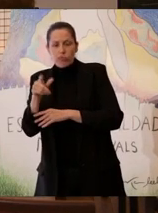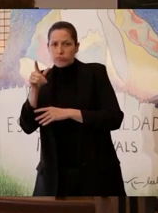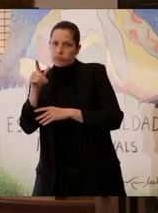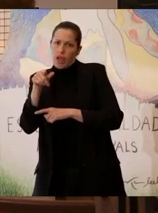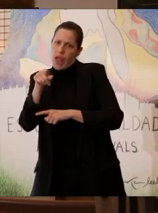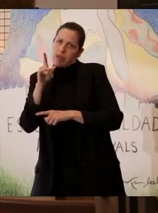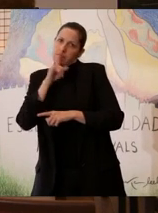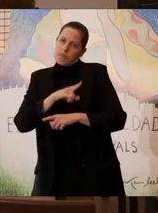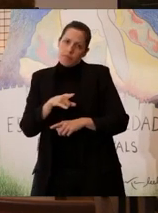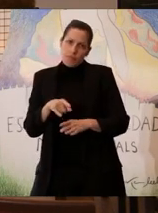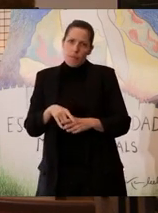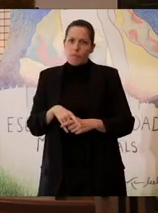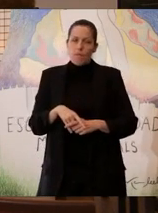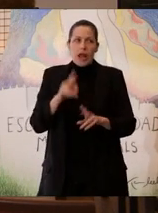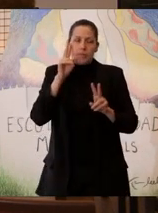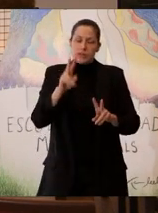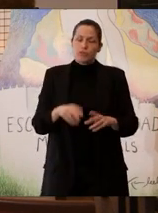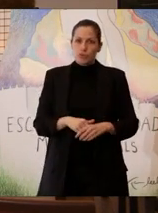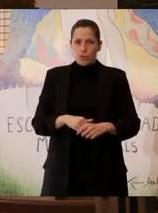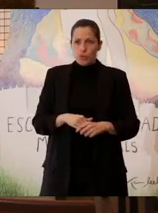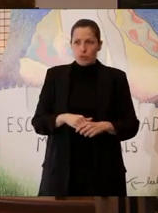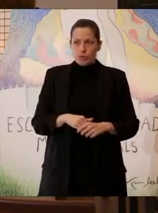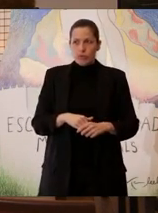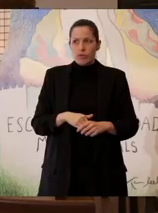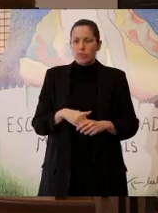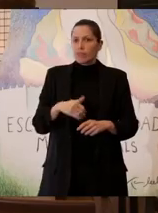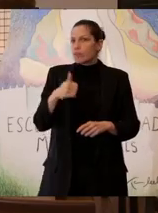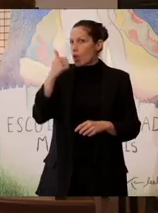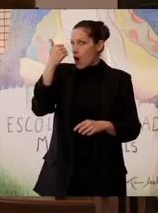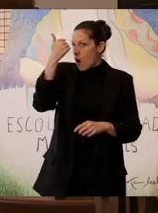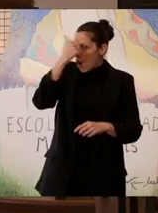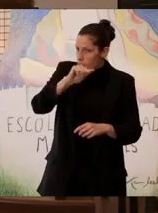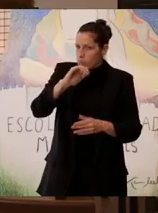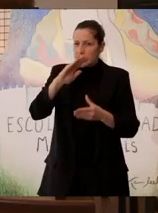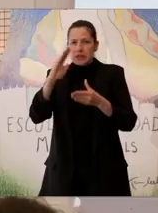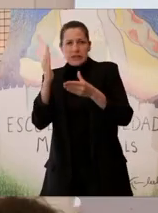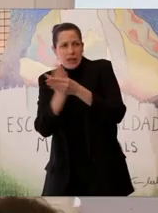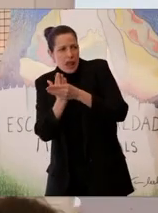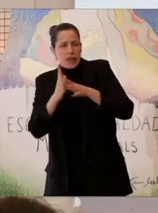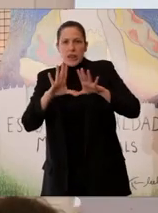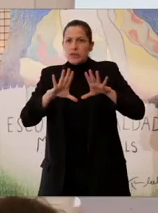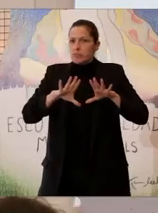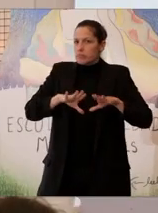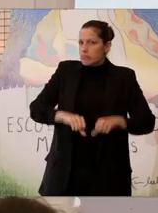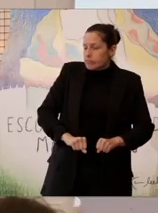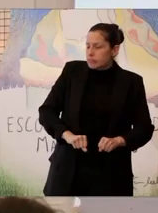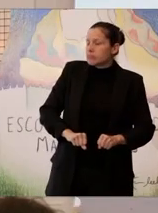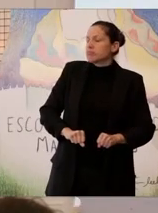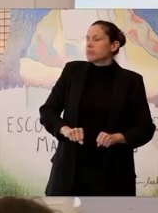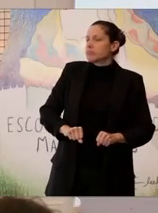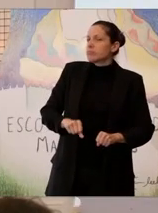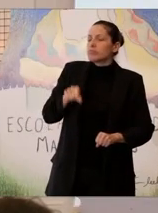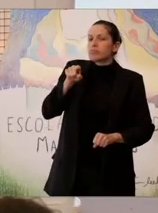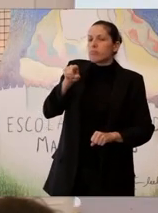hombres no cojan esas ascendencias. Por ello me pregunto si el camino no es tanto que